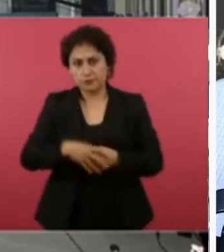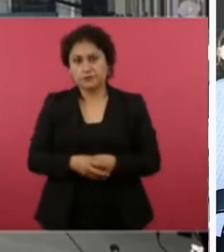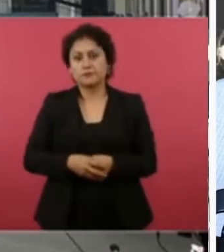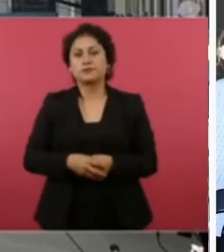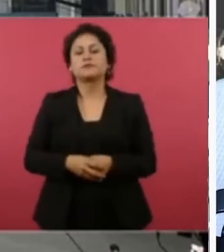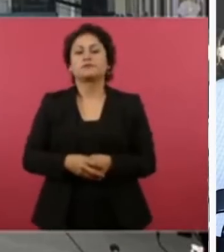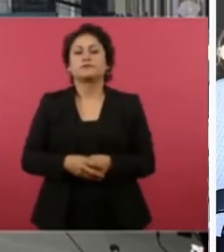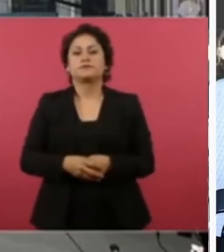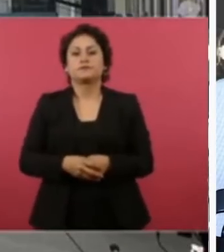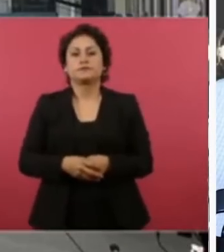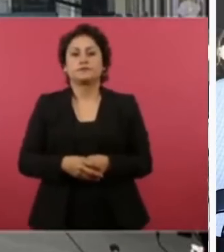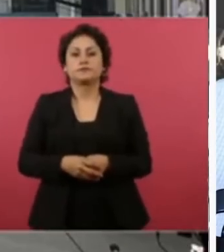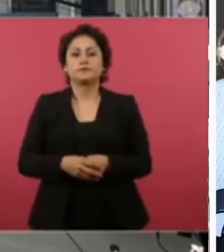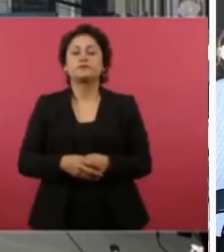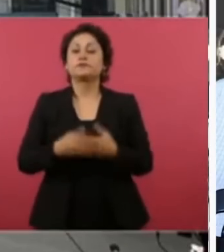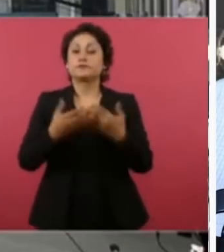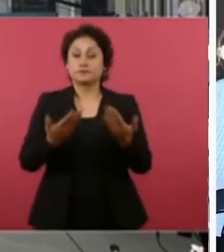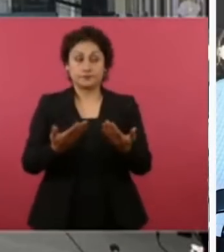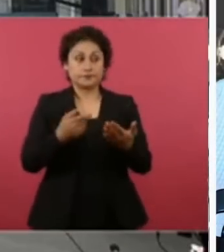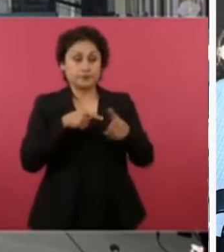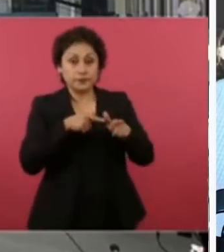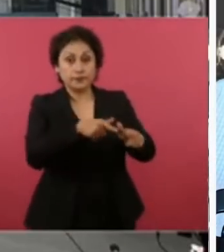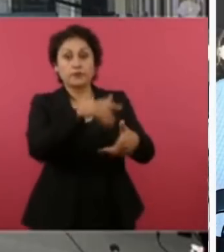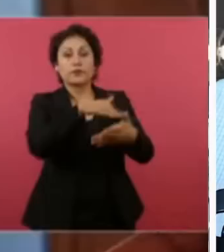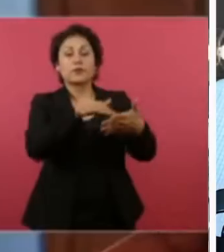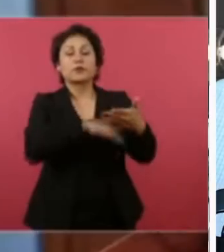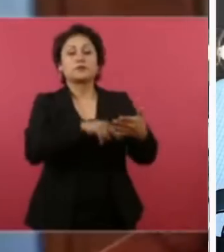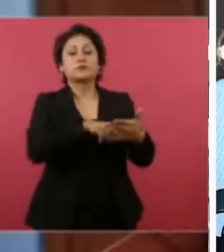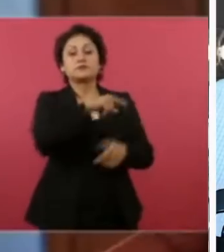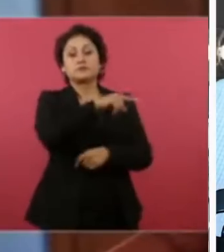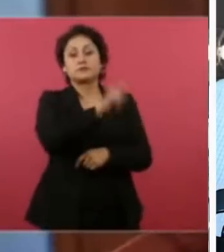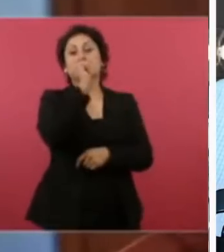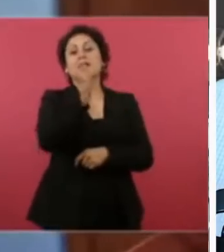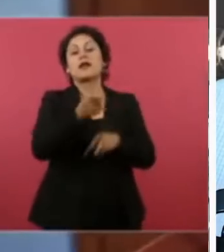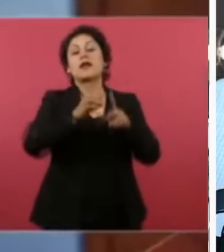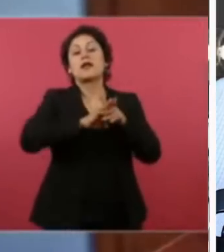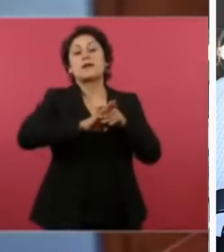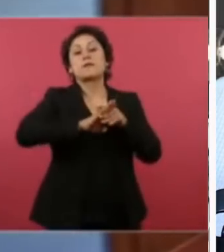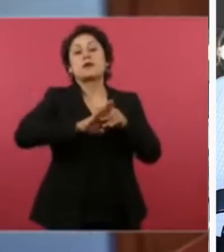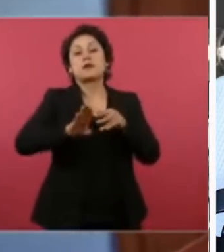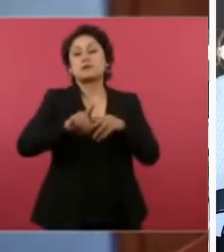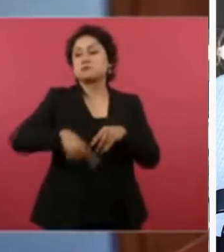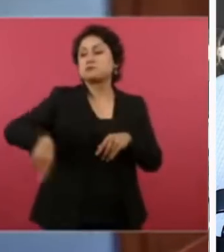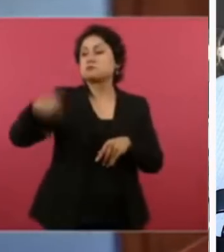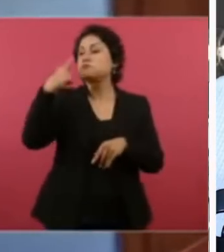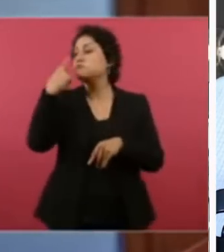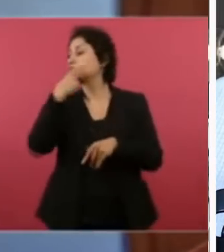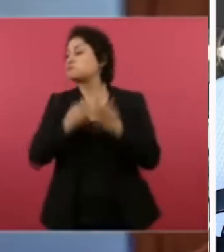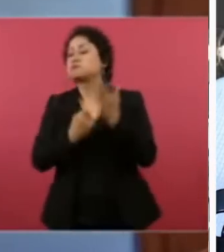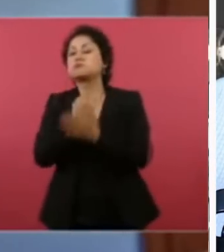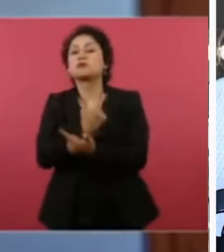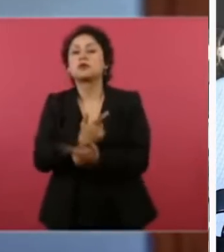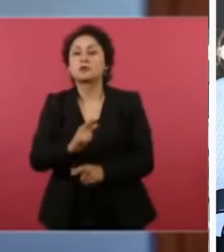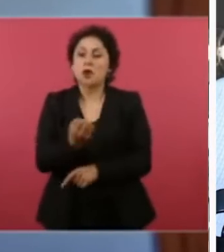Y que la migración será opcional, no forzosa. Esto porque